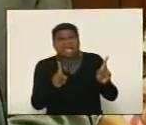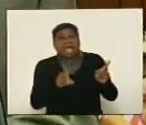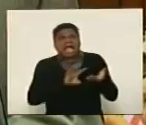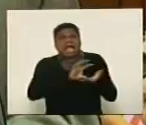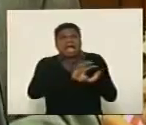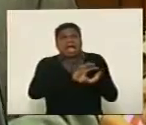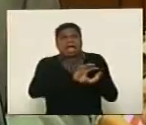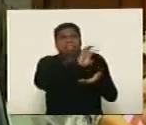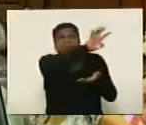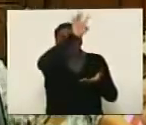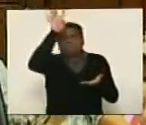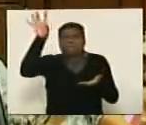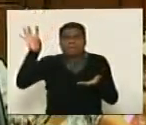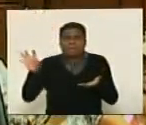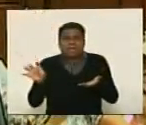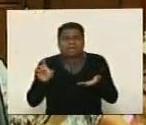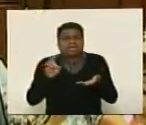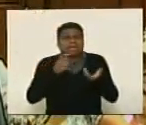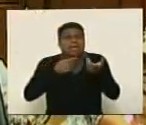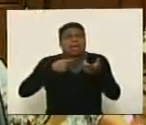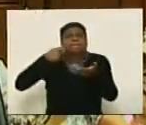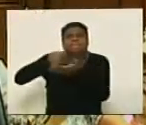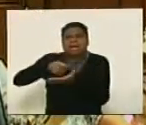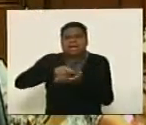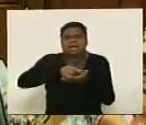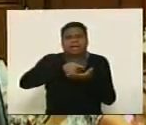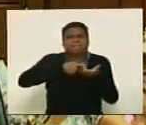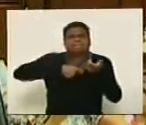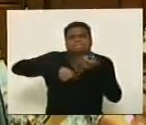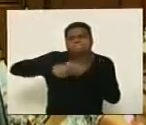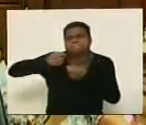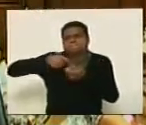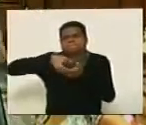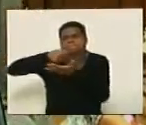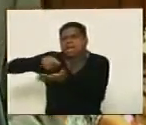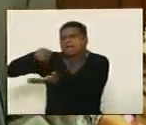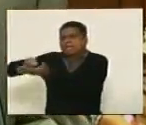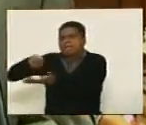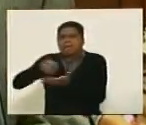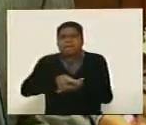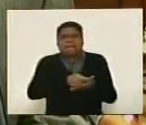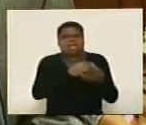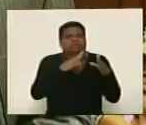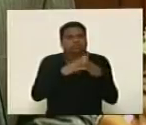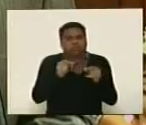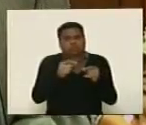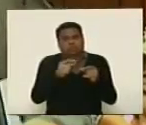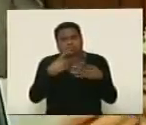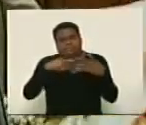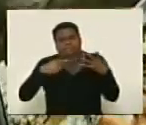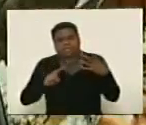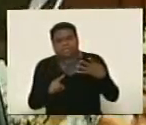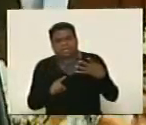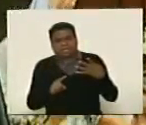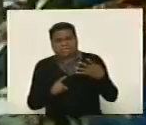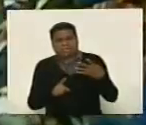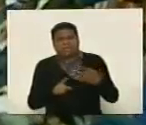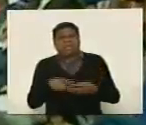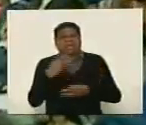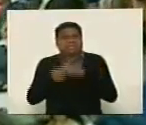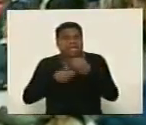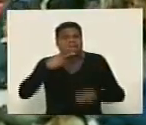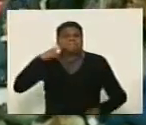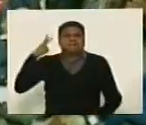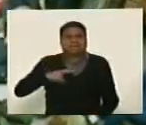aquí, o para que paguemos determinadas operaciones comerciales para que se hagan realidad